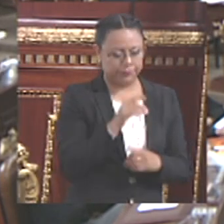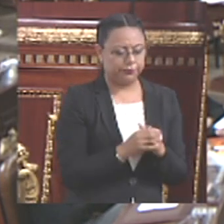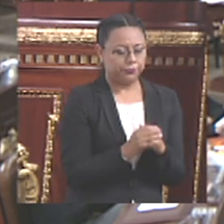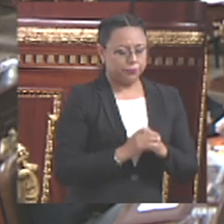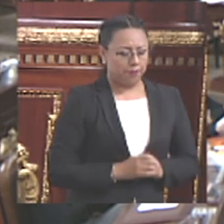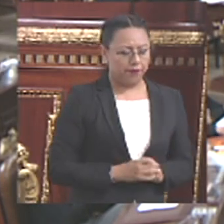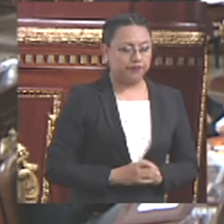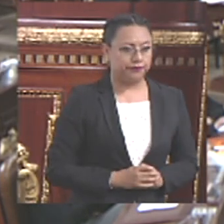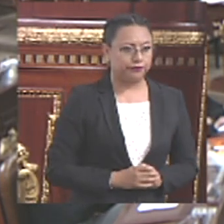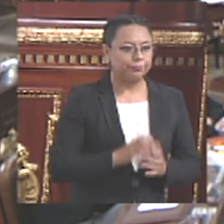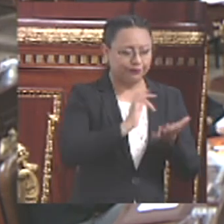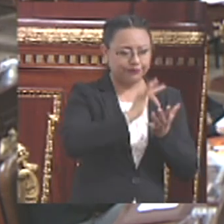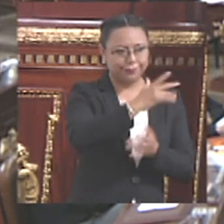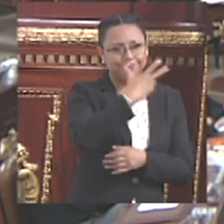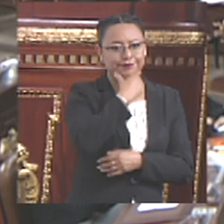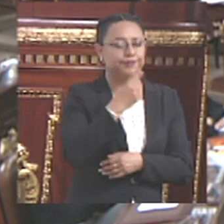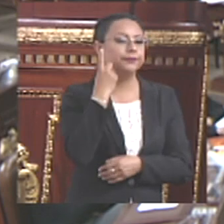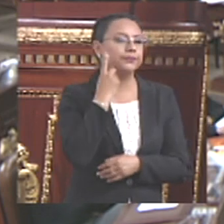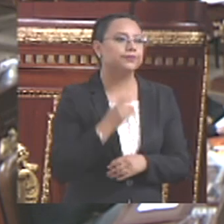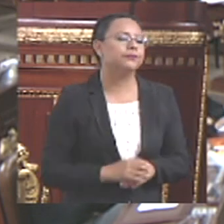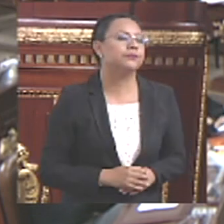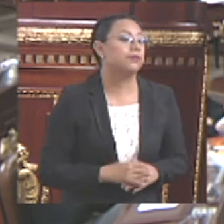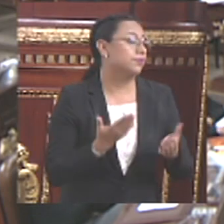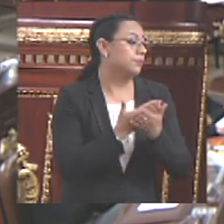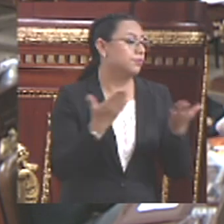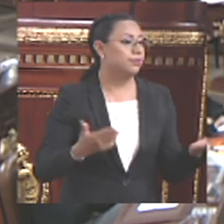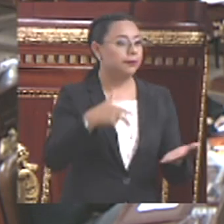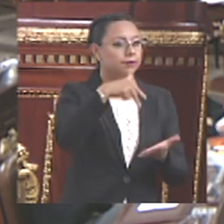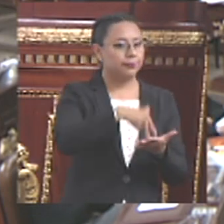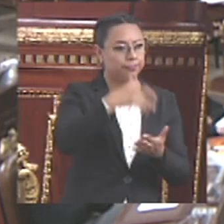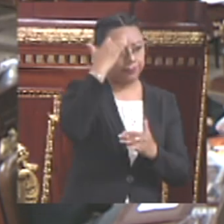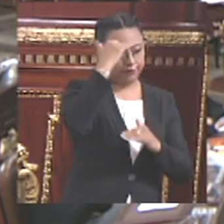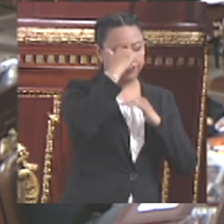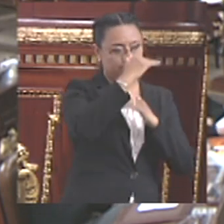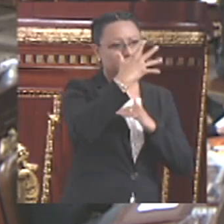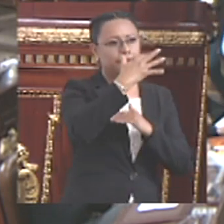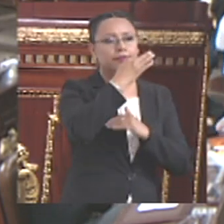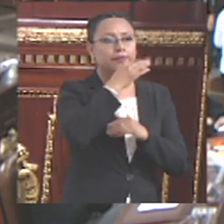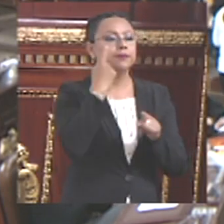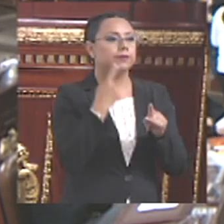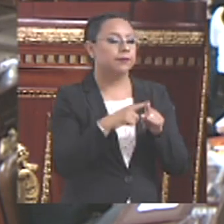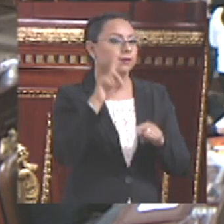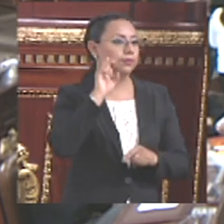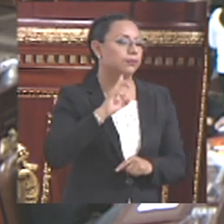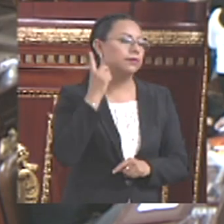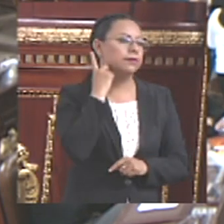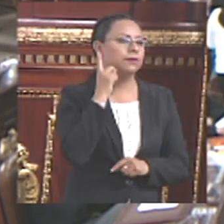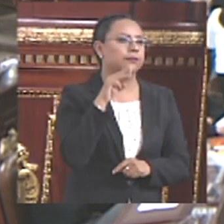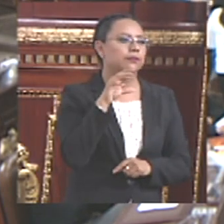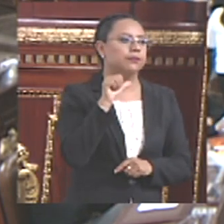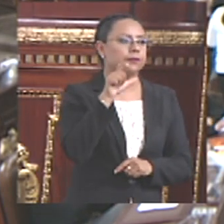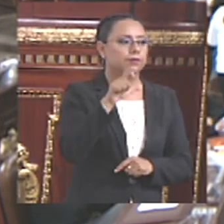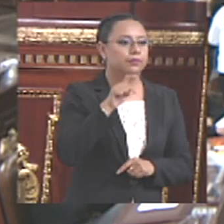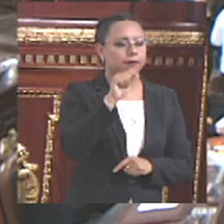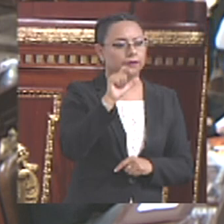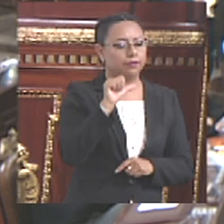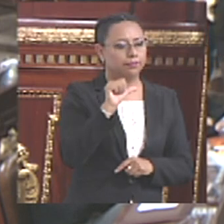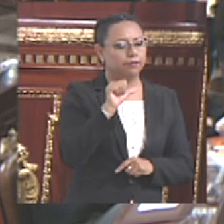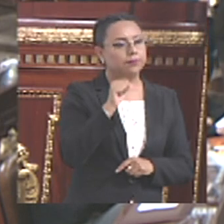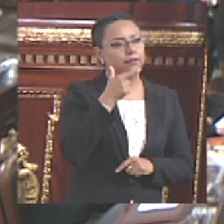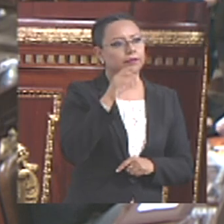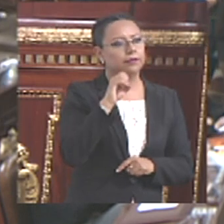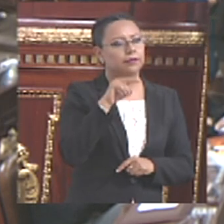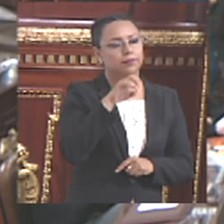Gracias, diputado. Se concede el uso de la palabra hasta por 5 minutos a la diputada Maxta Iraíz González Carrillo, integrante del